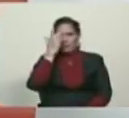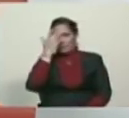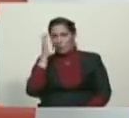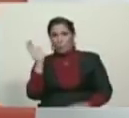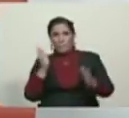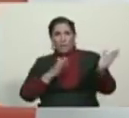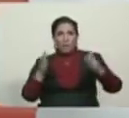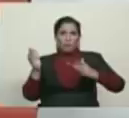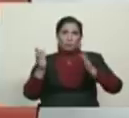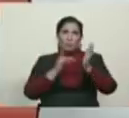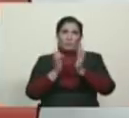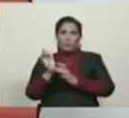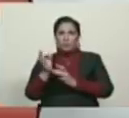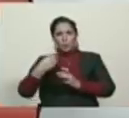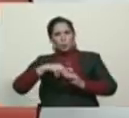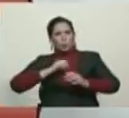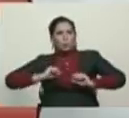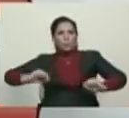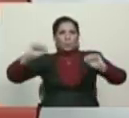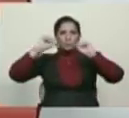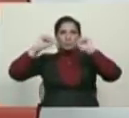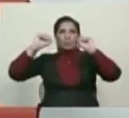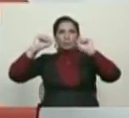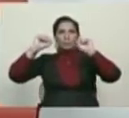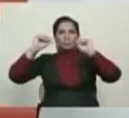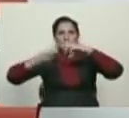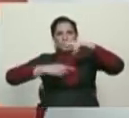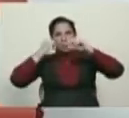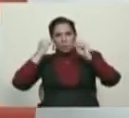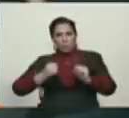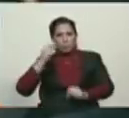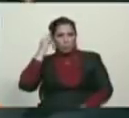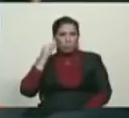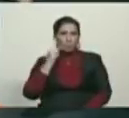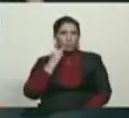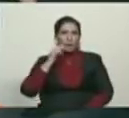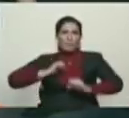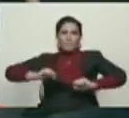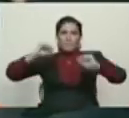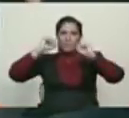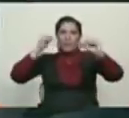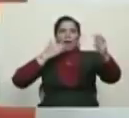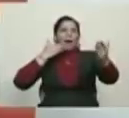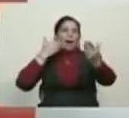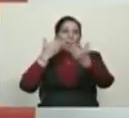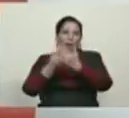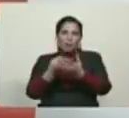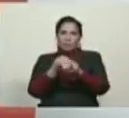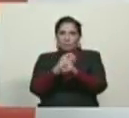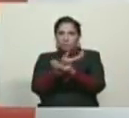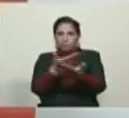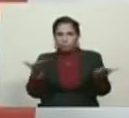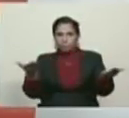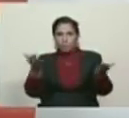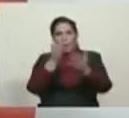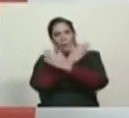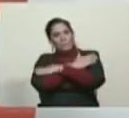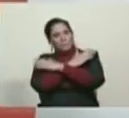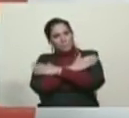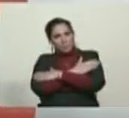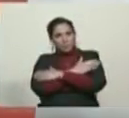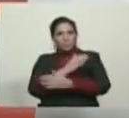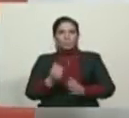nosotros venceremos. La revolución va a vencer. Muchísimas gracias a todos y a todos. Un abrazo.